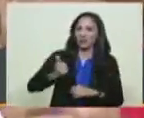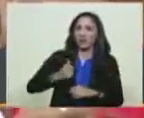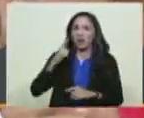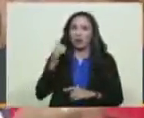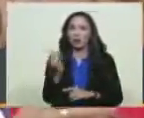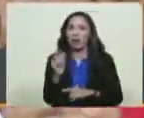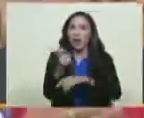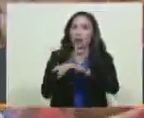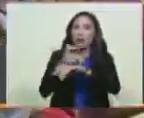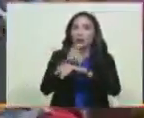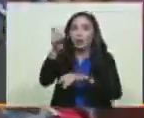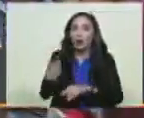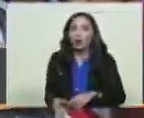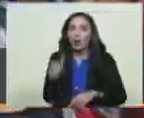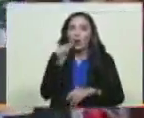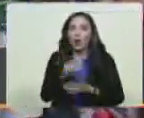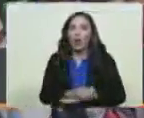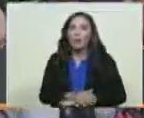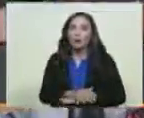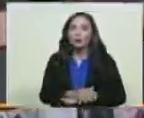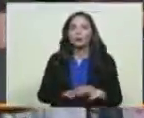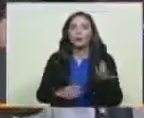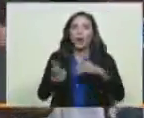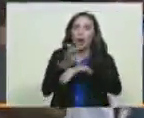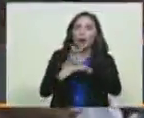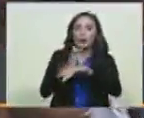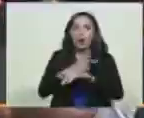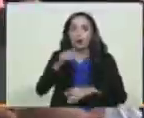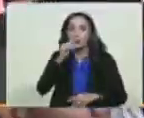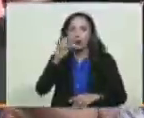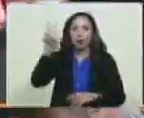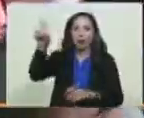gobernador joven rodríguez